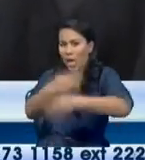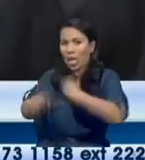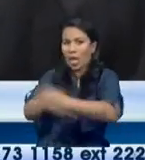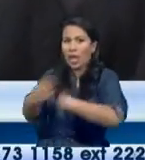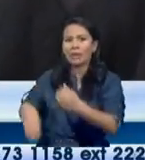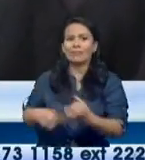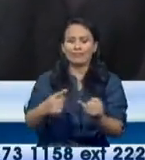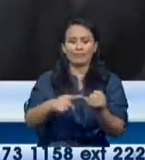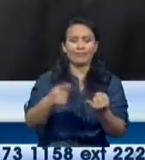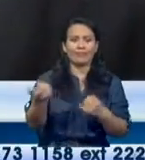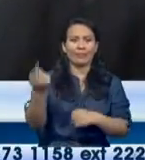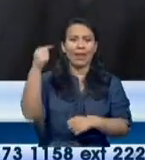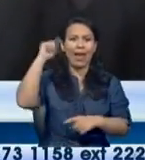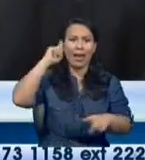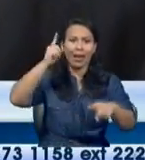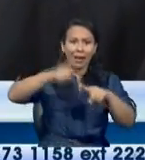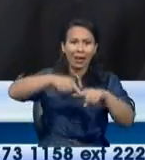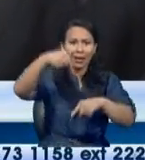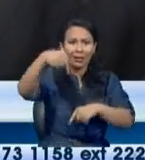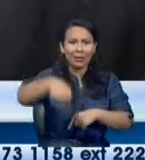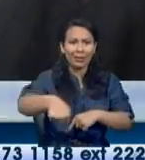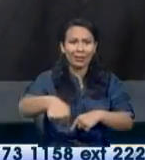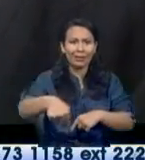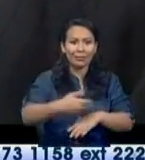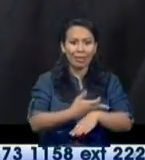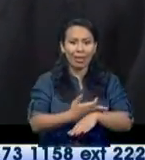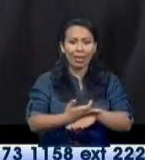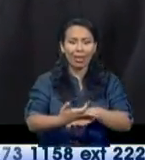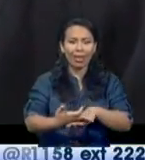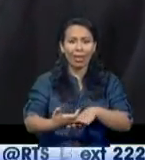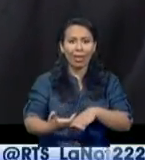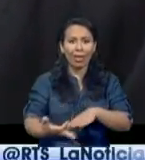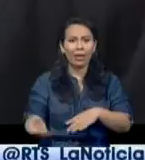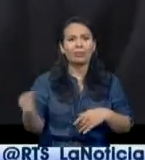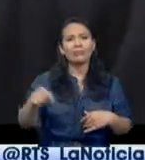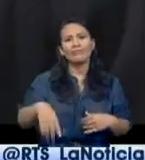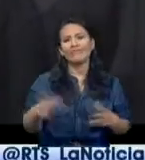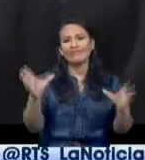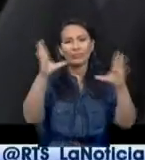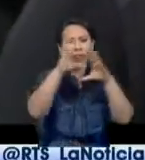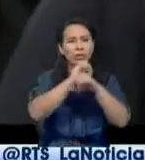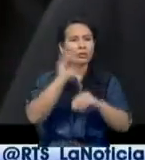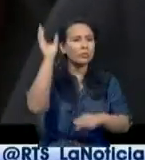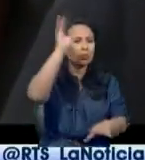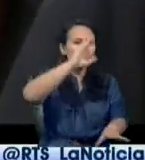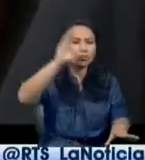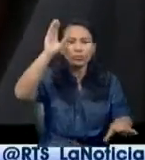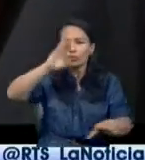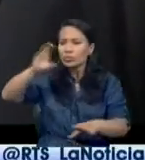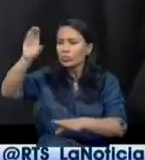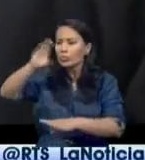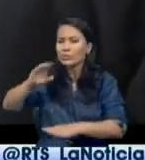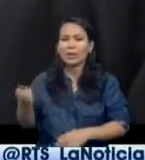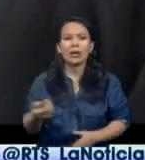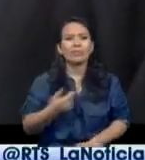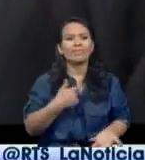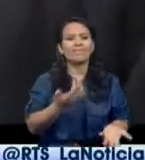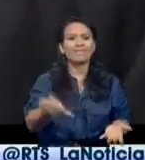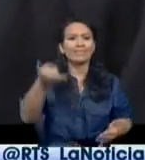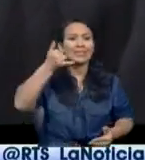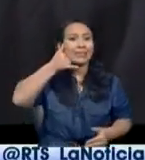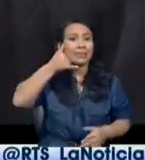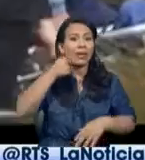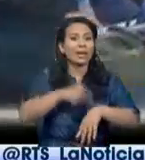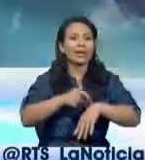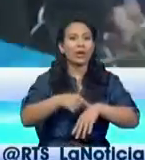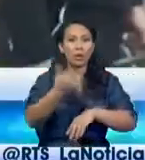los familiares han dado cuenta, yo pienso que de noche hayan buscado, pero a nosotros el ECO 911 le comunicó a las 8 de la